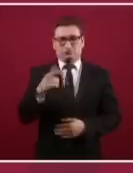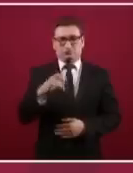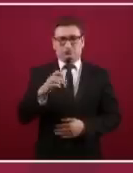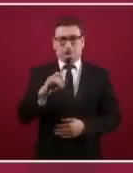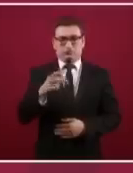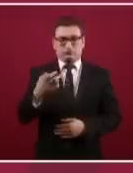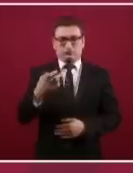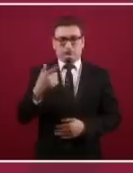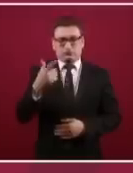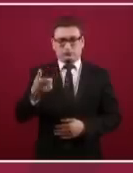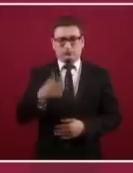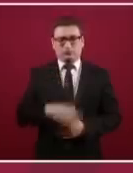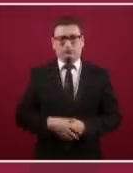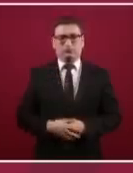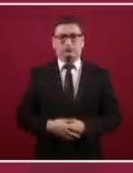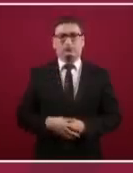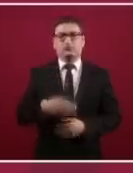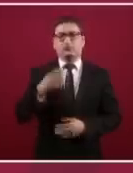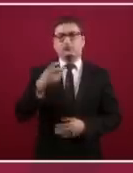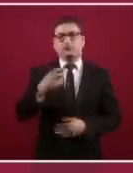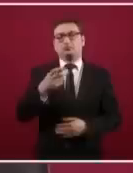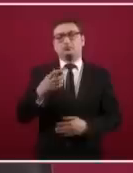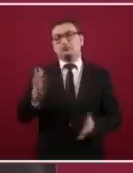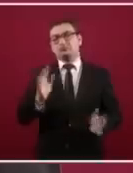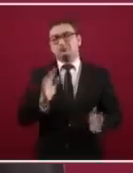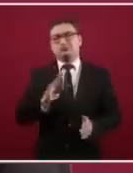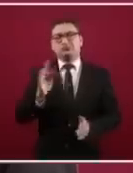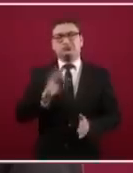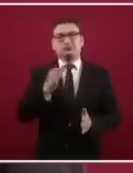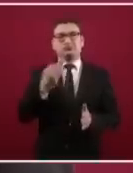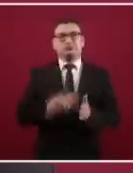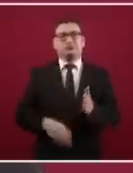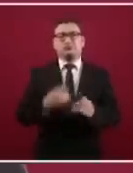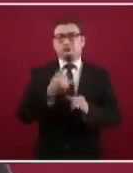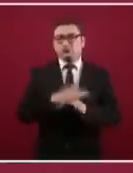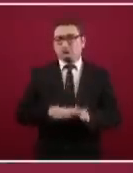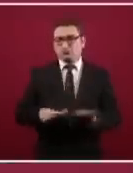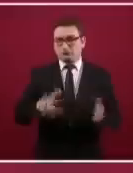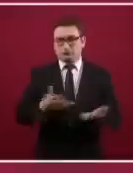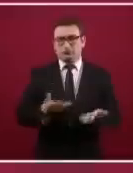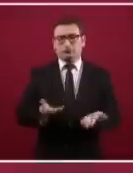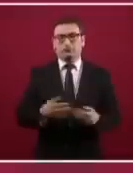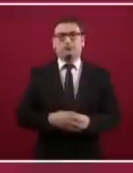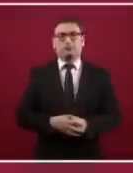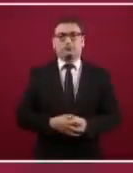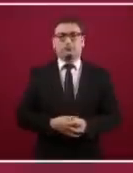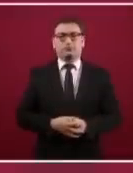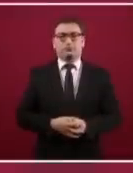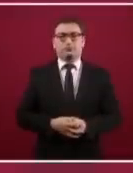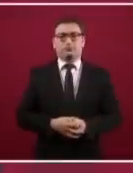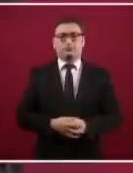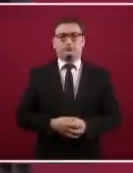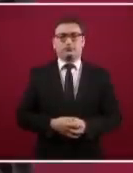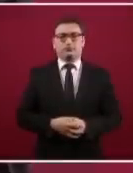informando. Okay. Y si hace falta más información, y no es